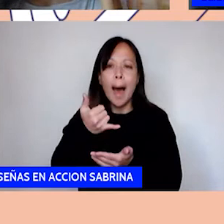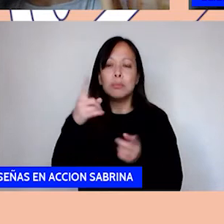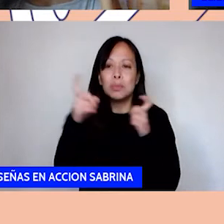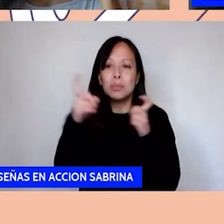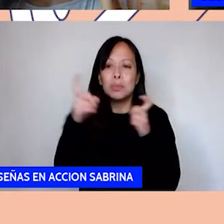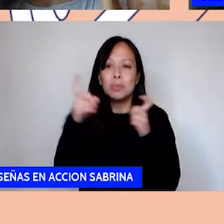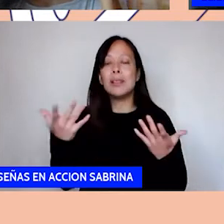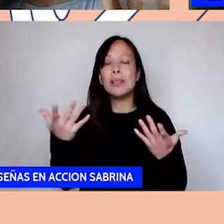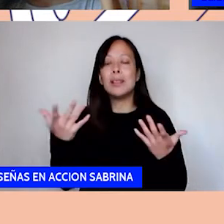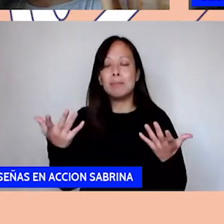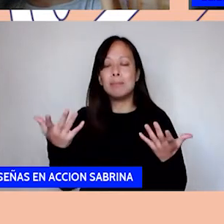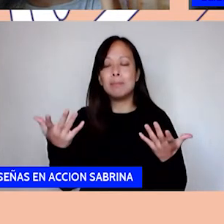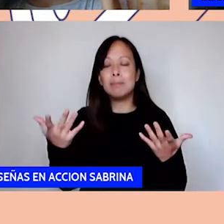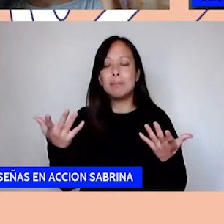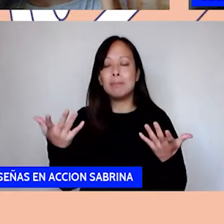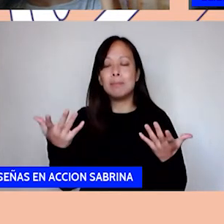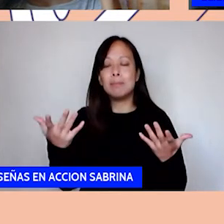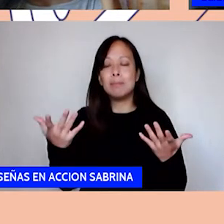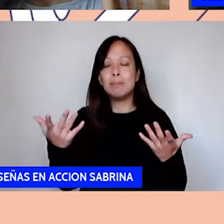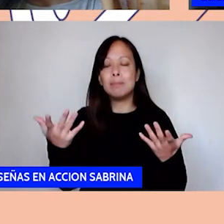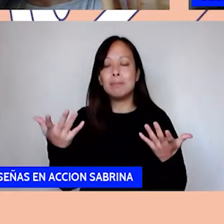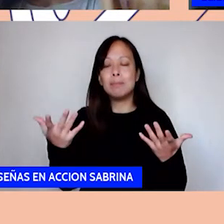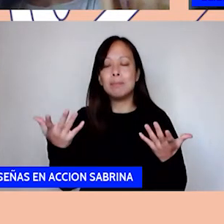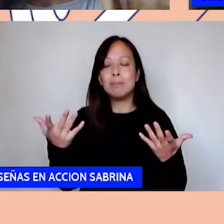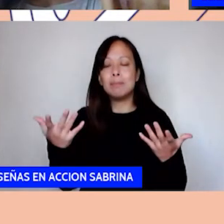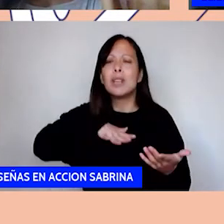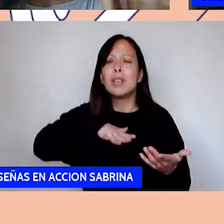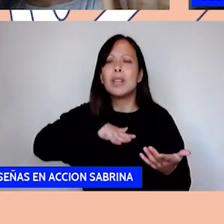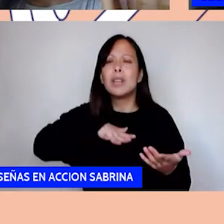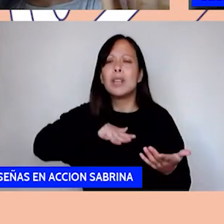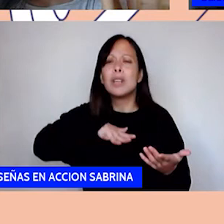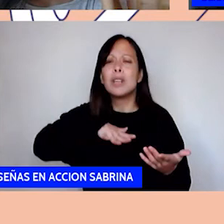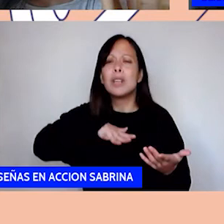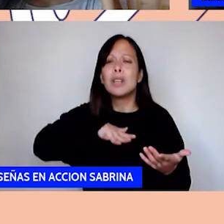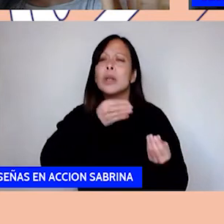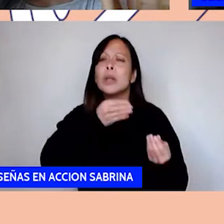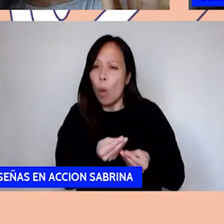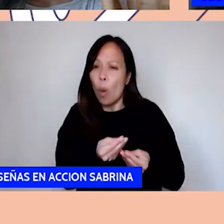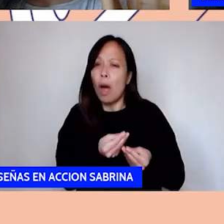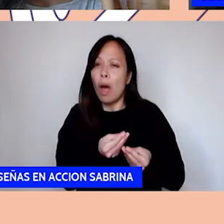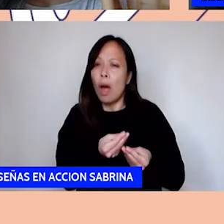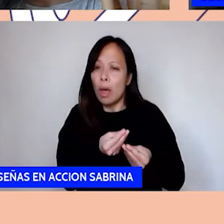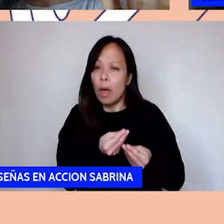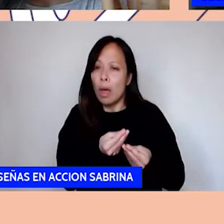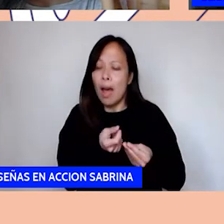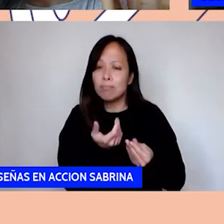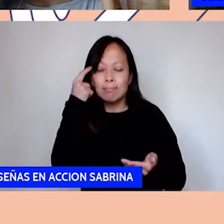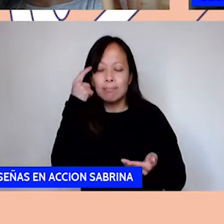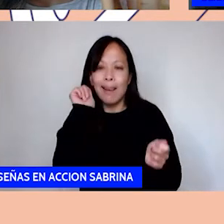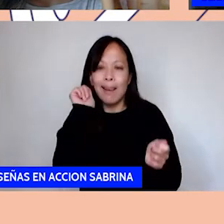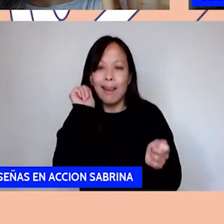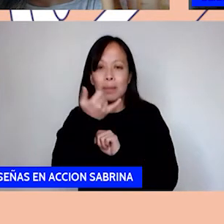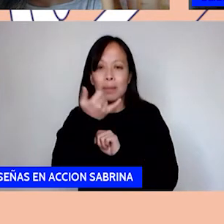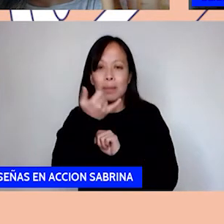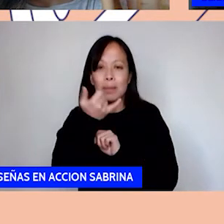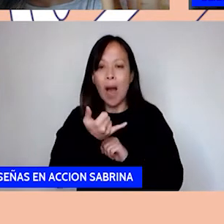Pero además, fíjate qué interesante, Bárbara, porque una comunidad mundial también te ayuda a pensar cómo es que esos